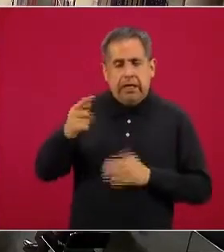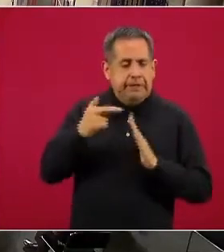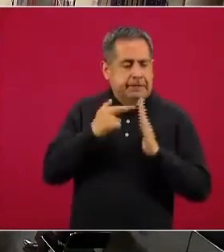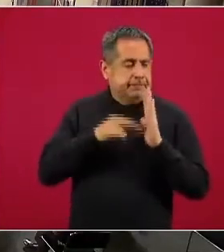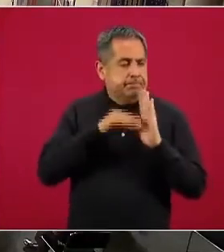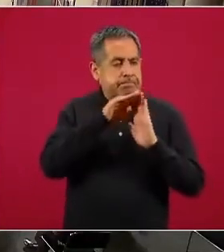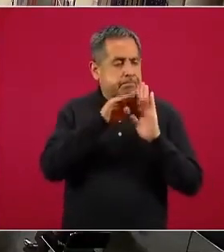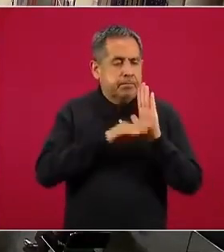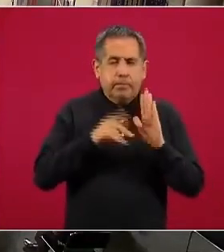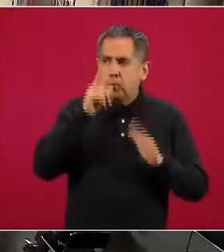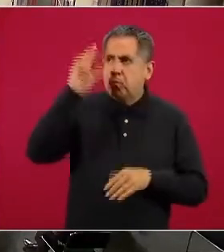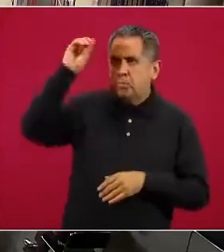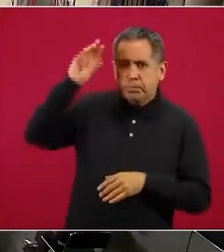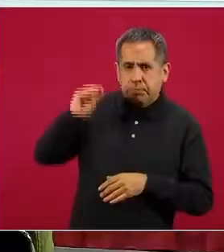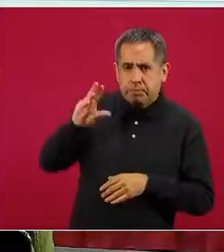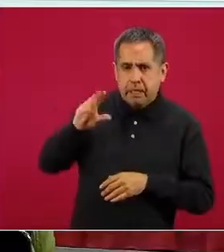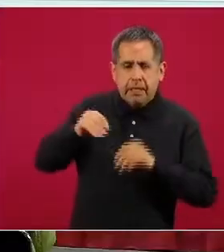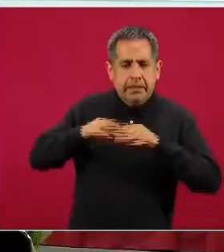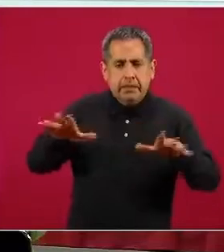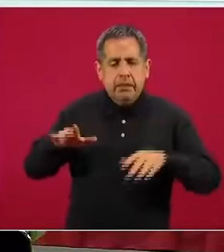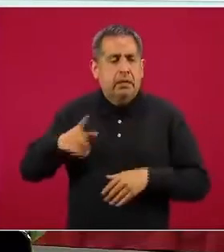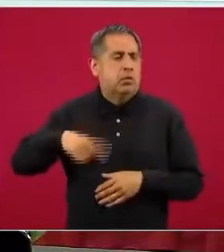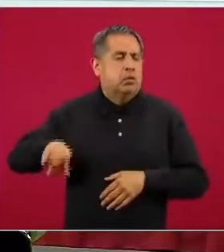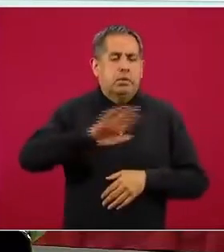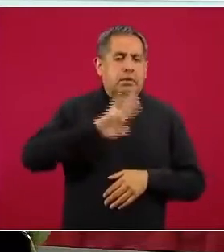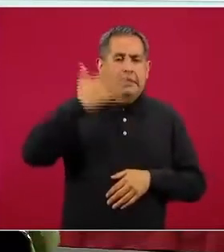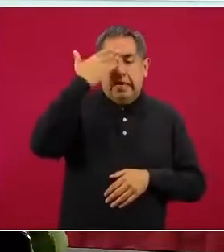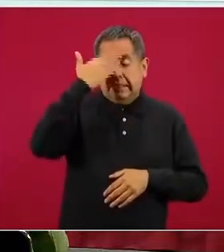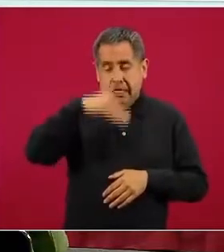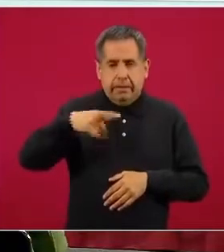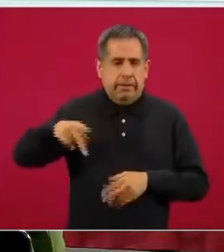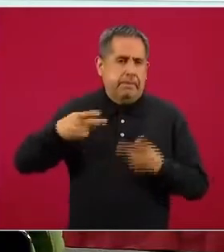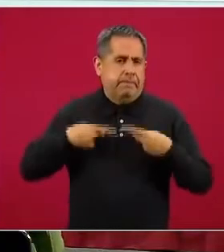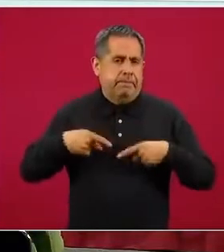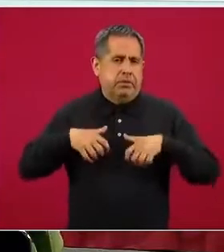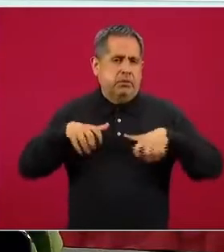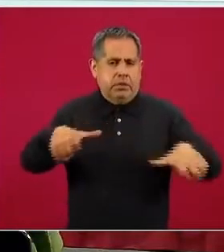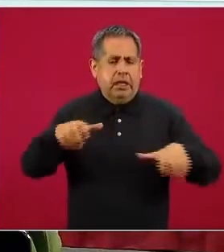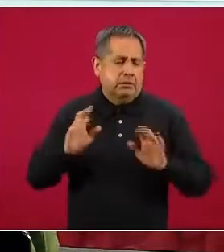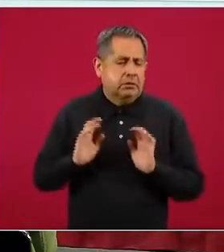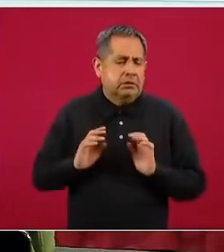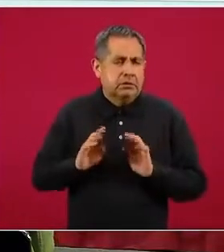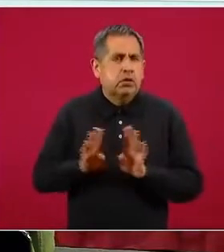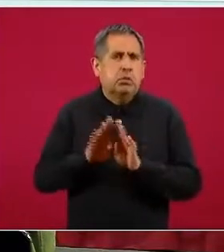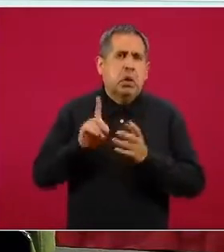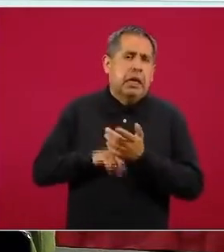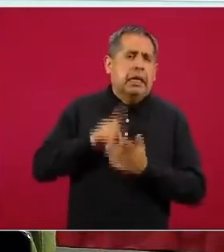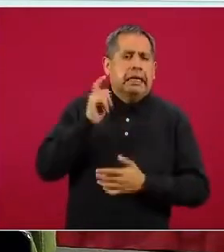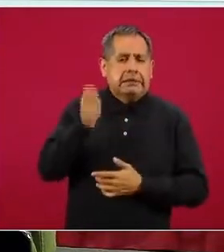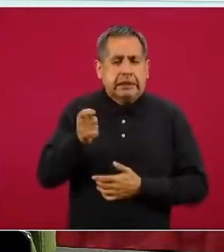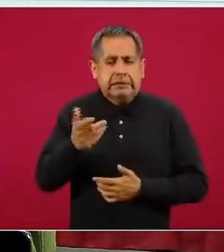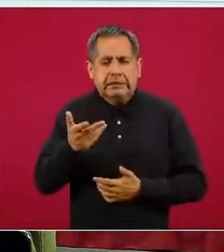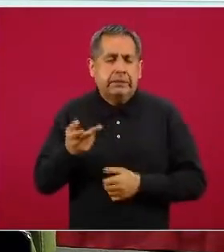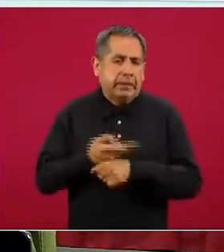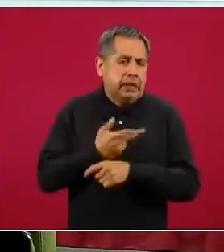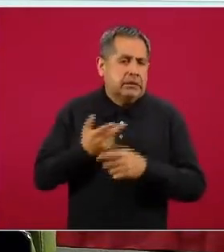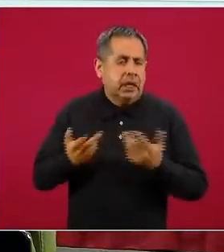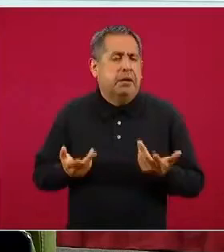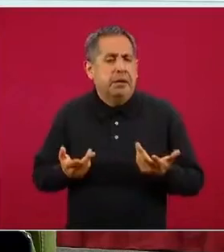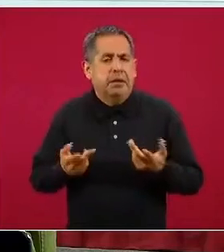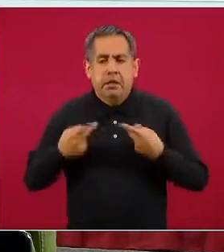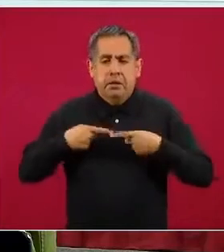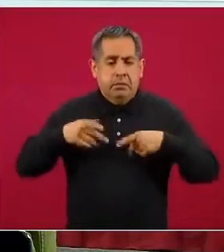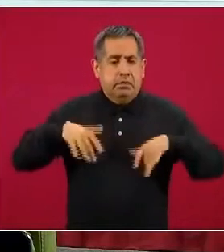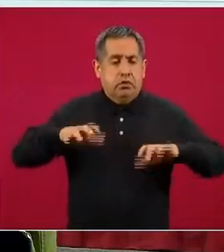general, pero ya muy focalizadas bajo el conocimiento puntual que tienen en el día a día de cómo está el comportamiento y cómo la